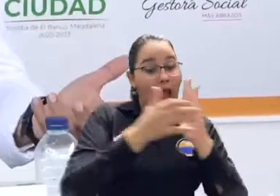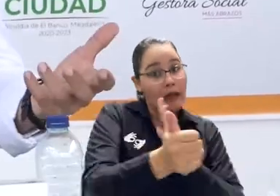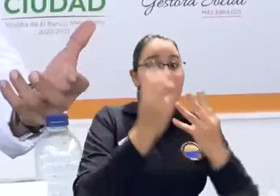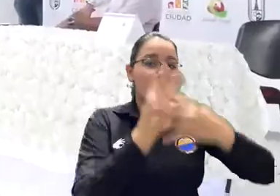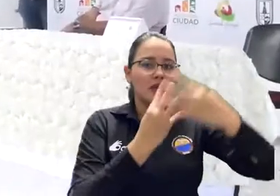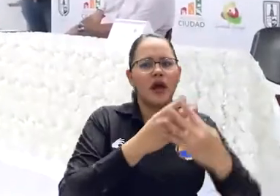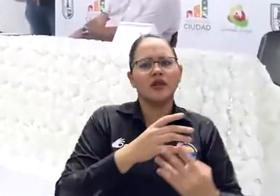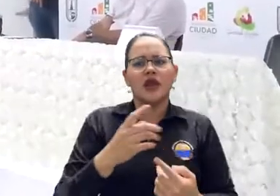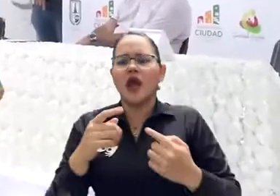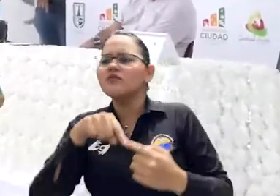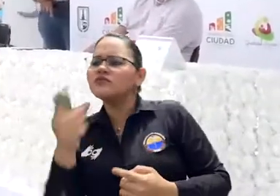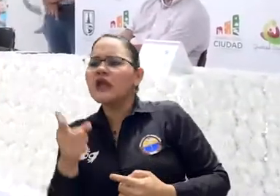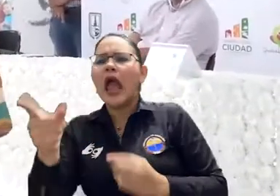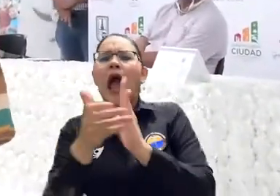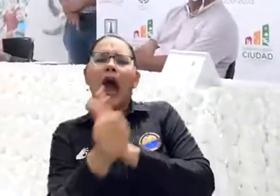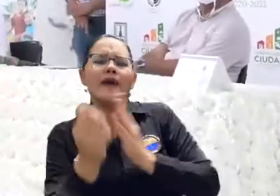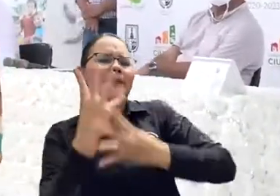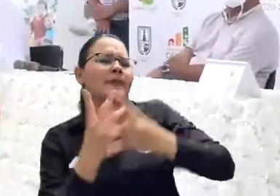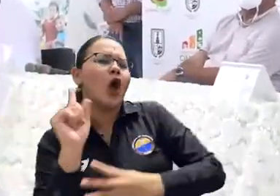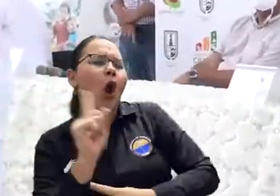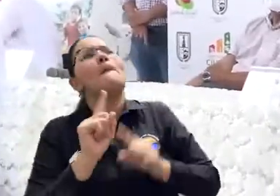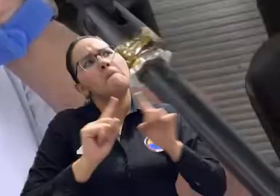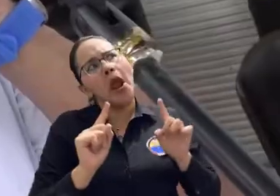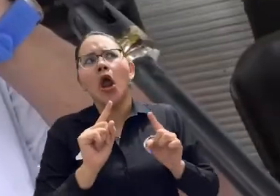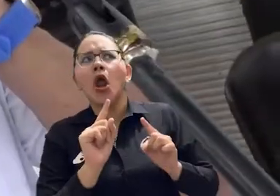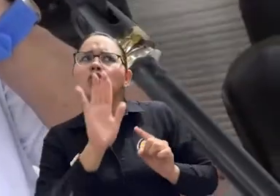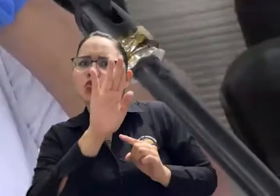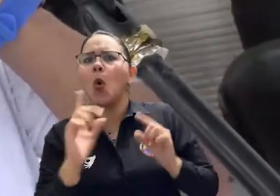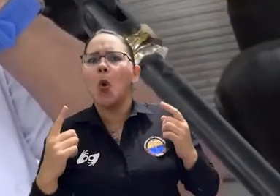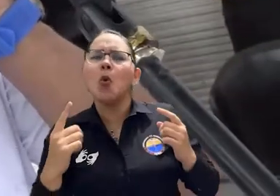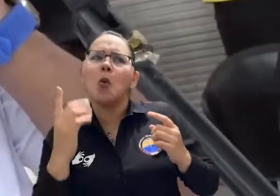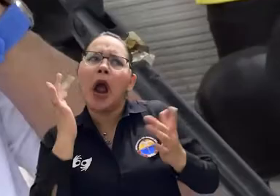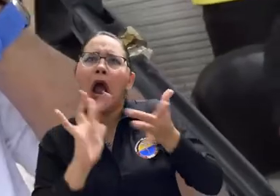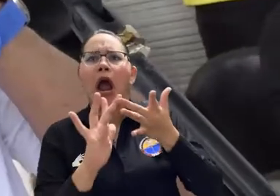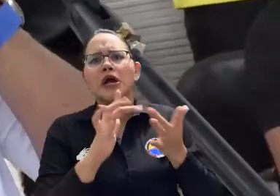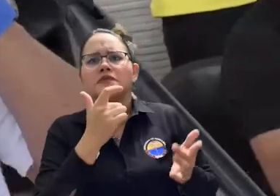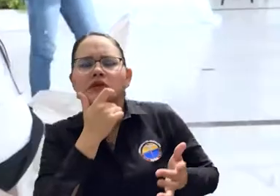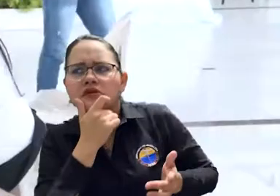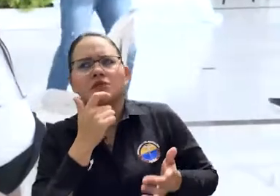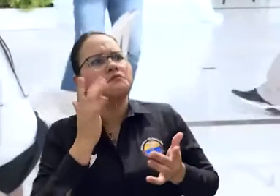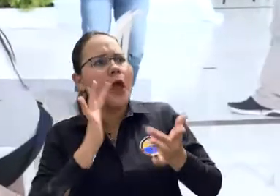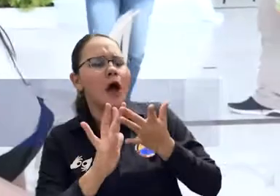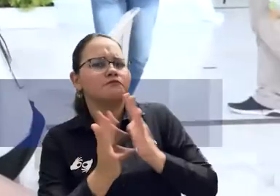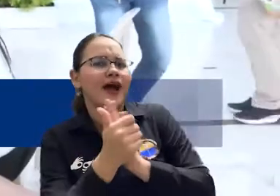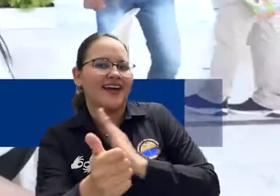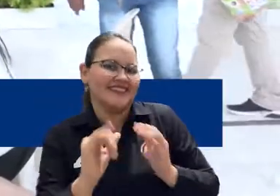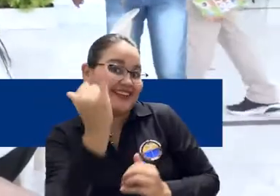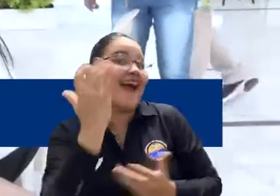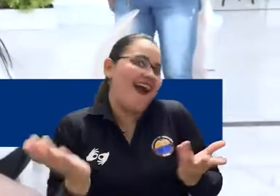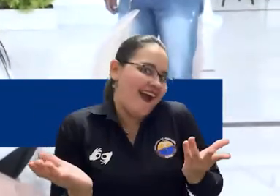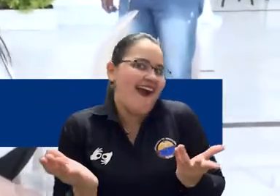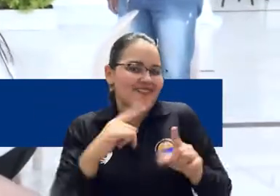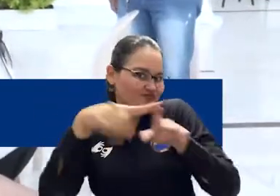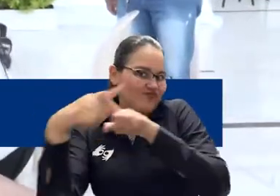nos interesa es esa habilidad artística, el que más la tenga desarrollada pueda acceder. Todos los banqueños